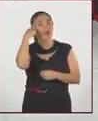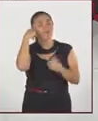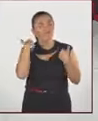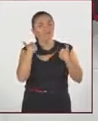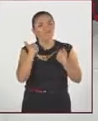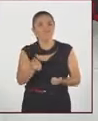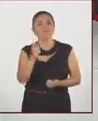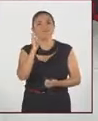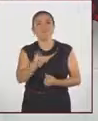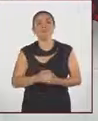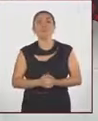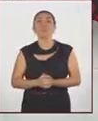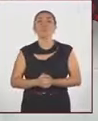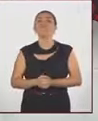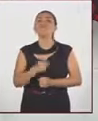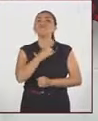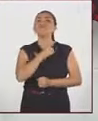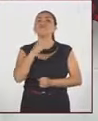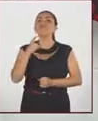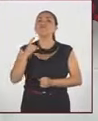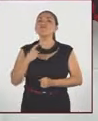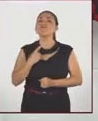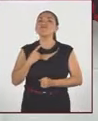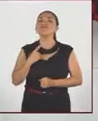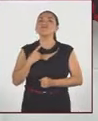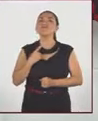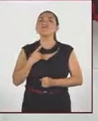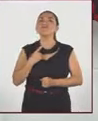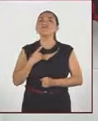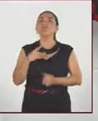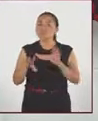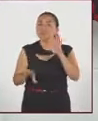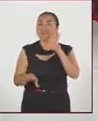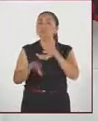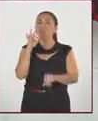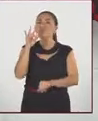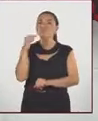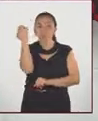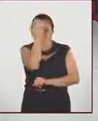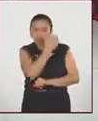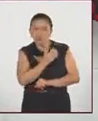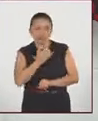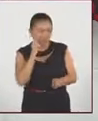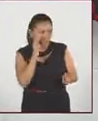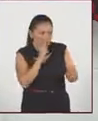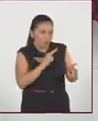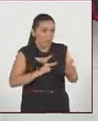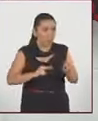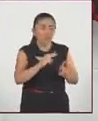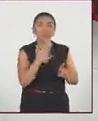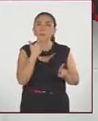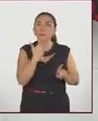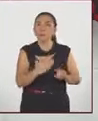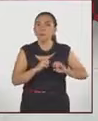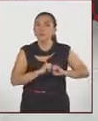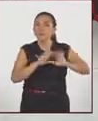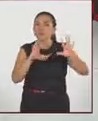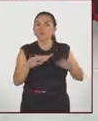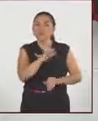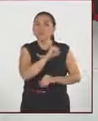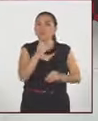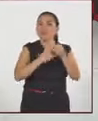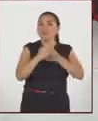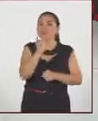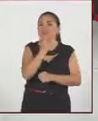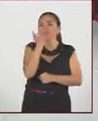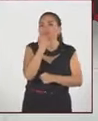que hay que encontrar la importancia de saber observar, ¿no?, al estudiante en esta